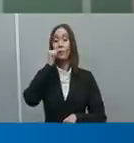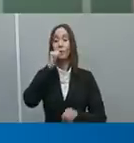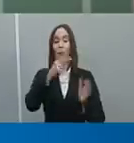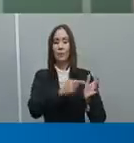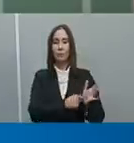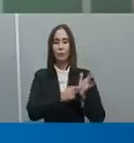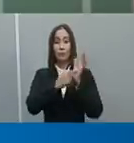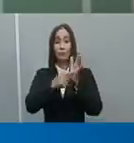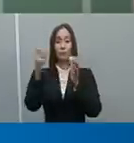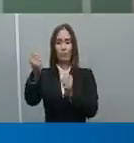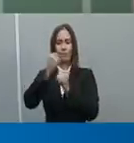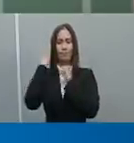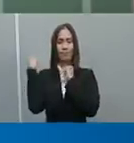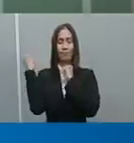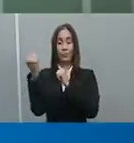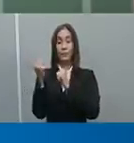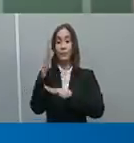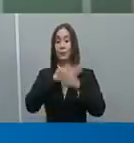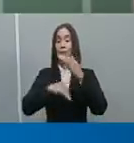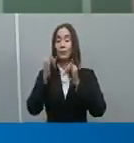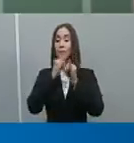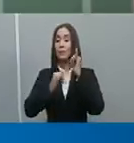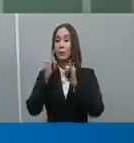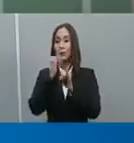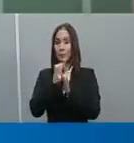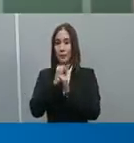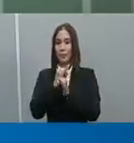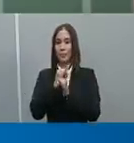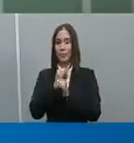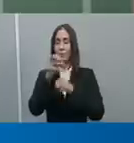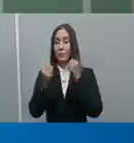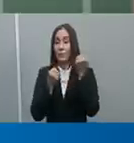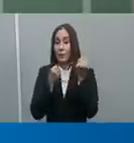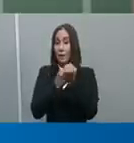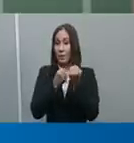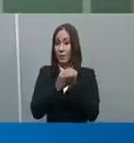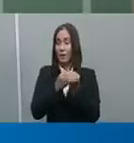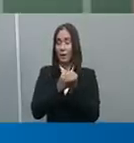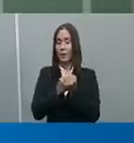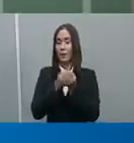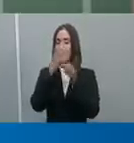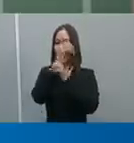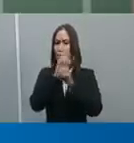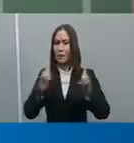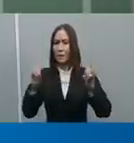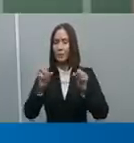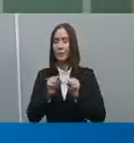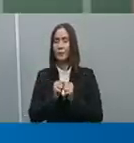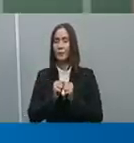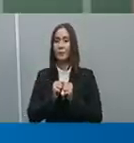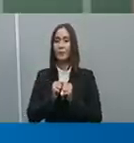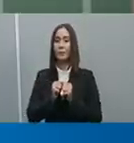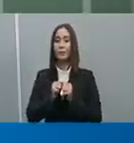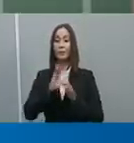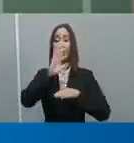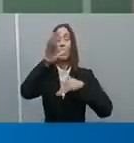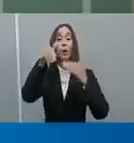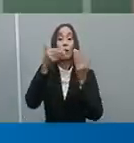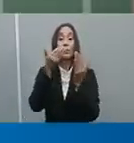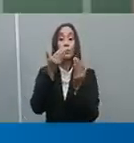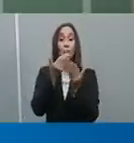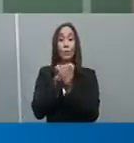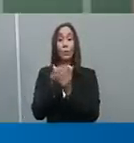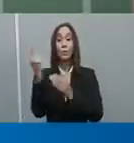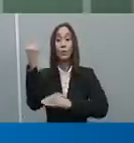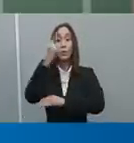mostremos la fortaleza de nuestras instituciones y la solidez de nuestras convicciones democráticas. Vayamos todos y todas